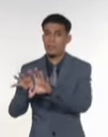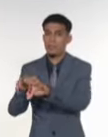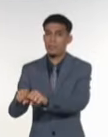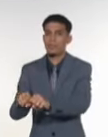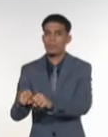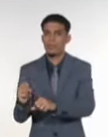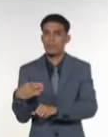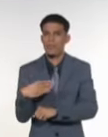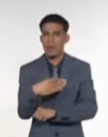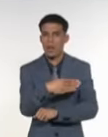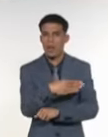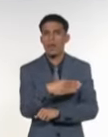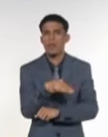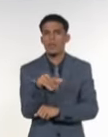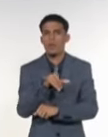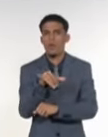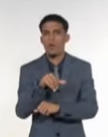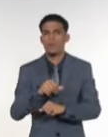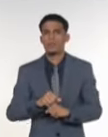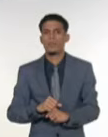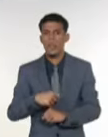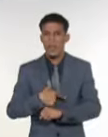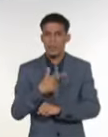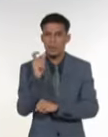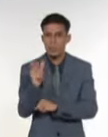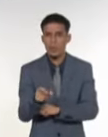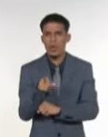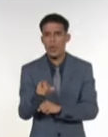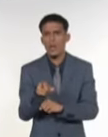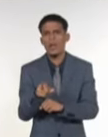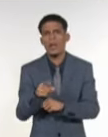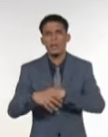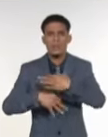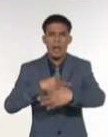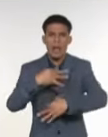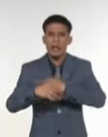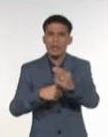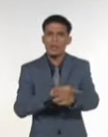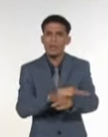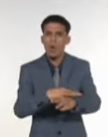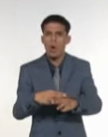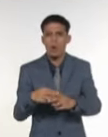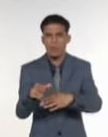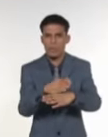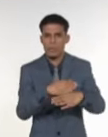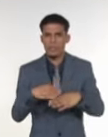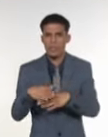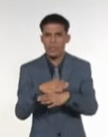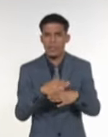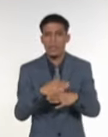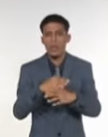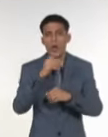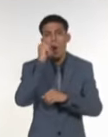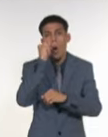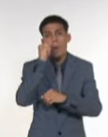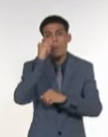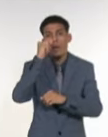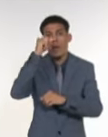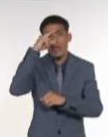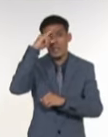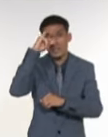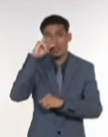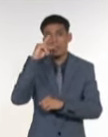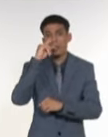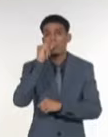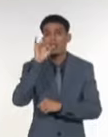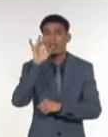más icónicos. En la propuesta titulada Entre lo real y maravilloso, se evocó a Sindo Garay mediante la interpretación de la